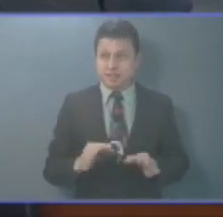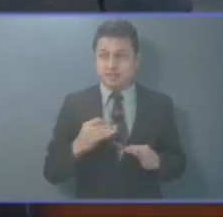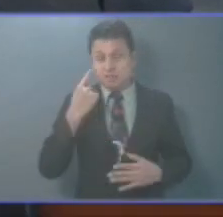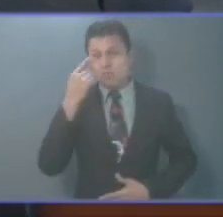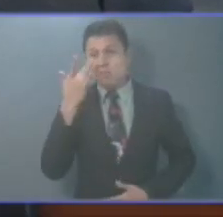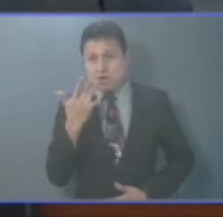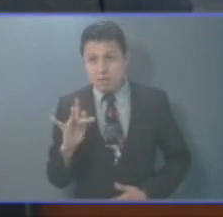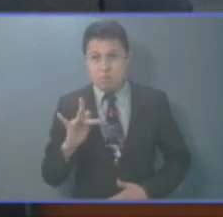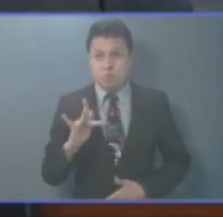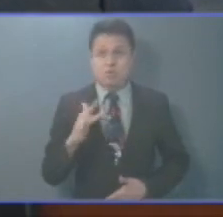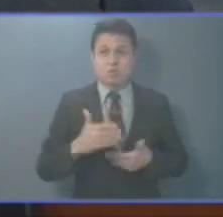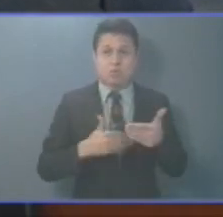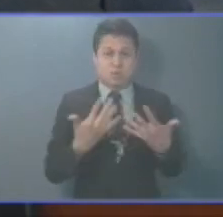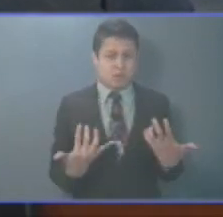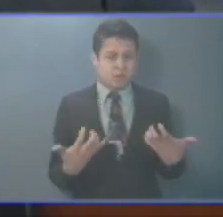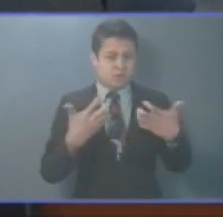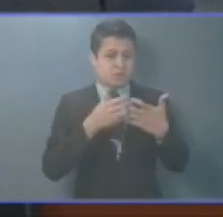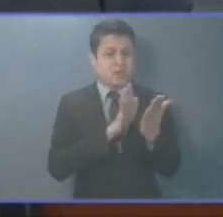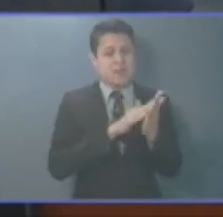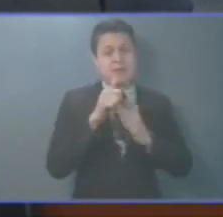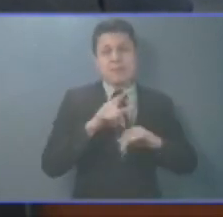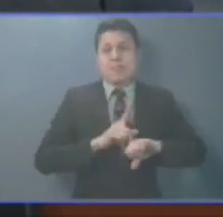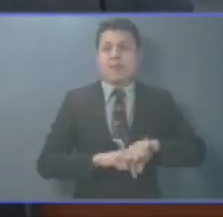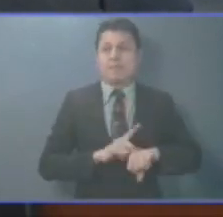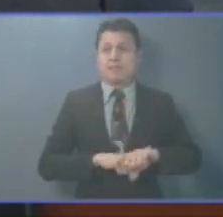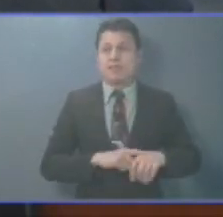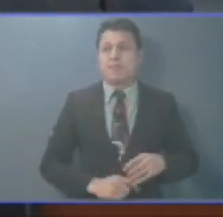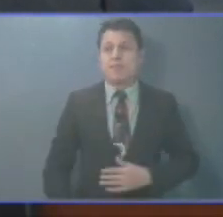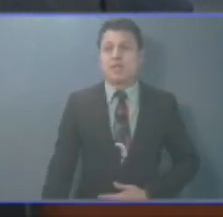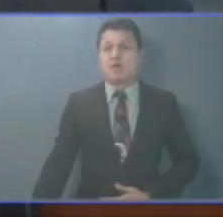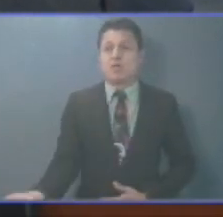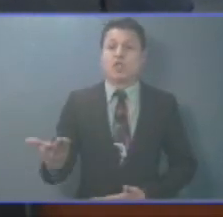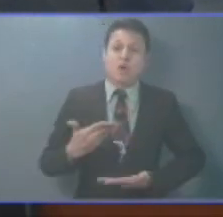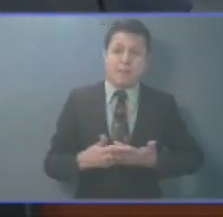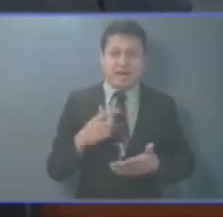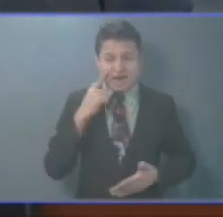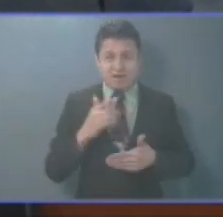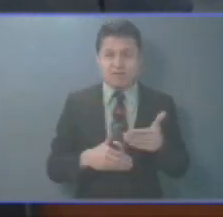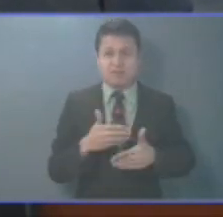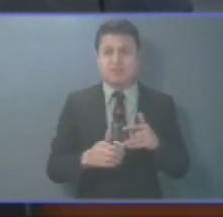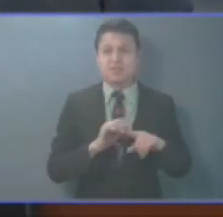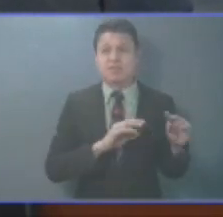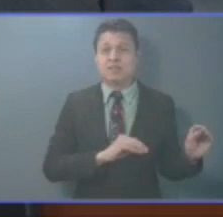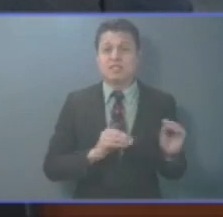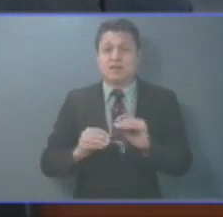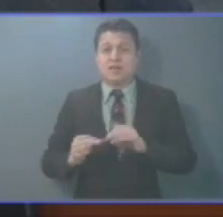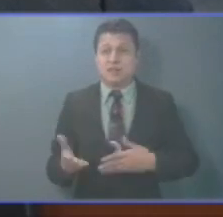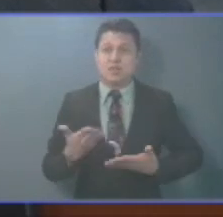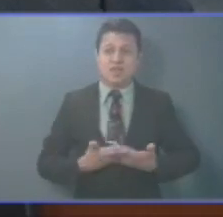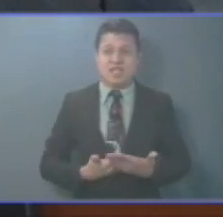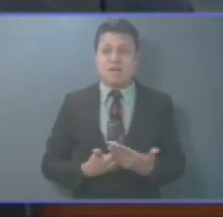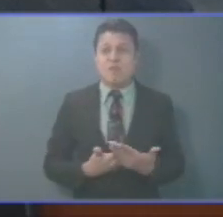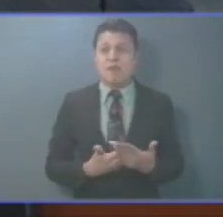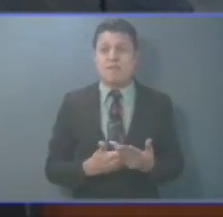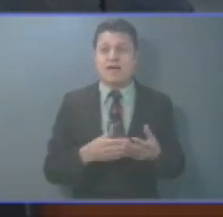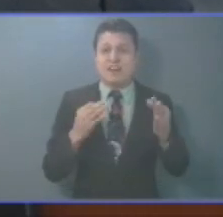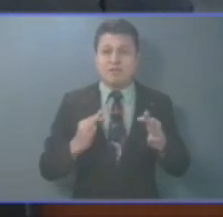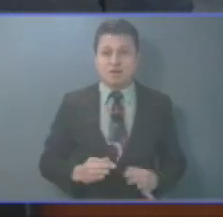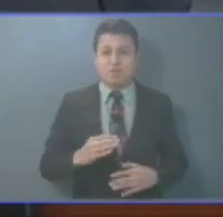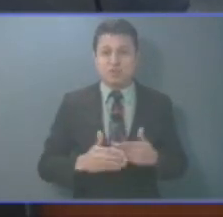tales como la ampliación o reajuste de los plazos de los procesos o procedimientos y la adaptación de las diligencias